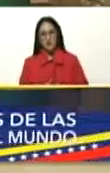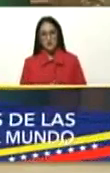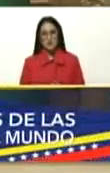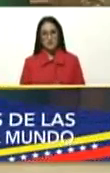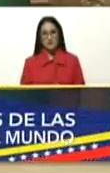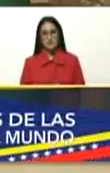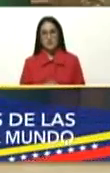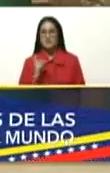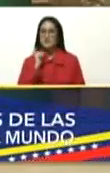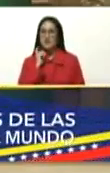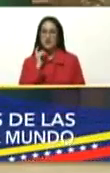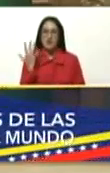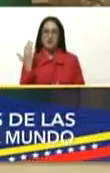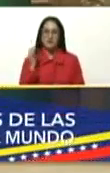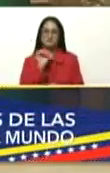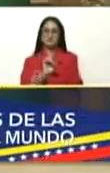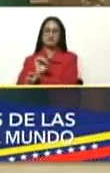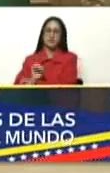del viejo esclavismo.